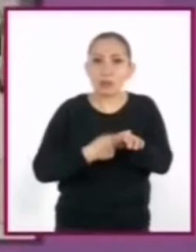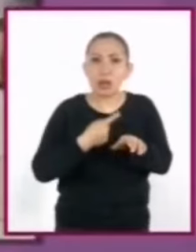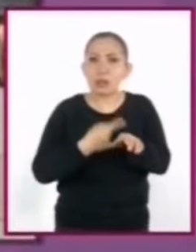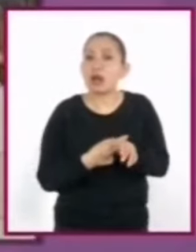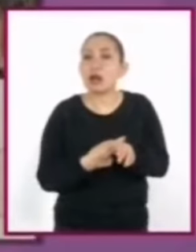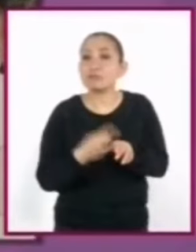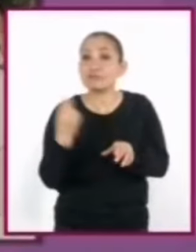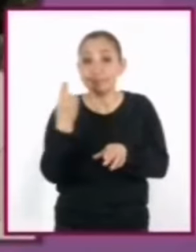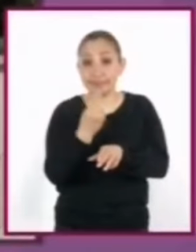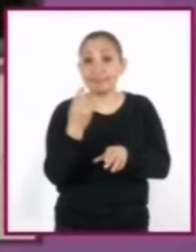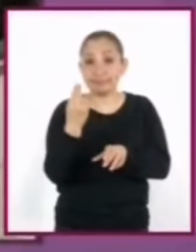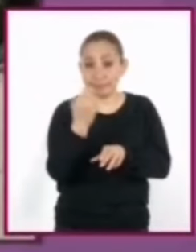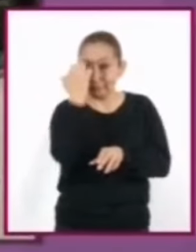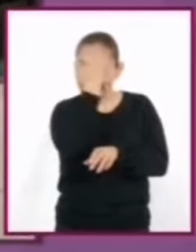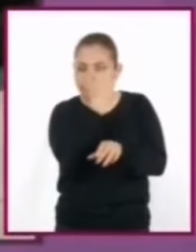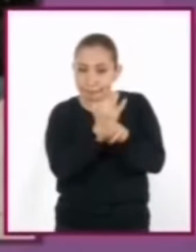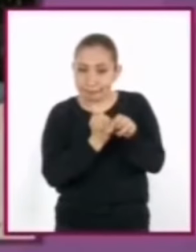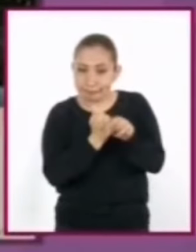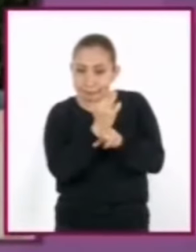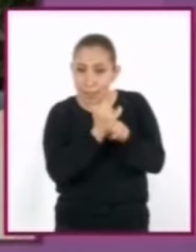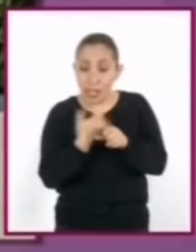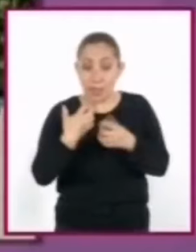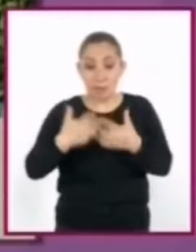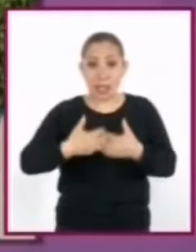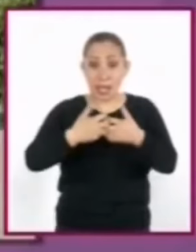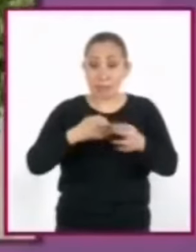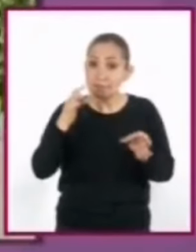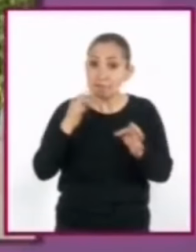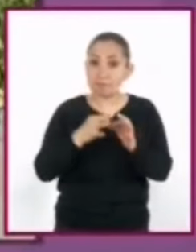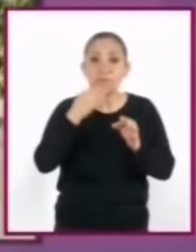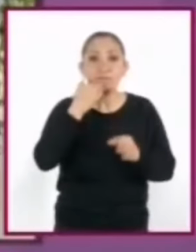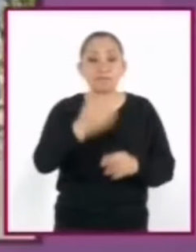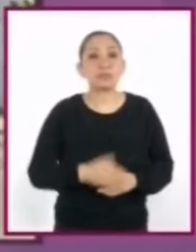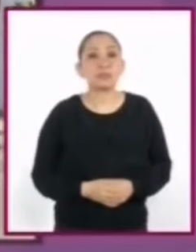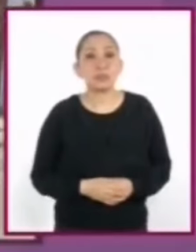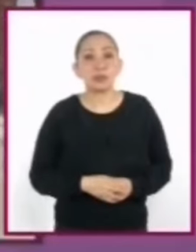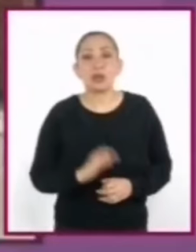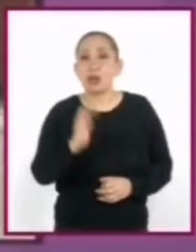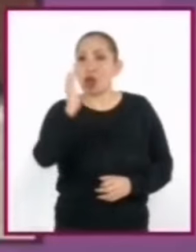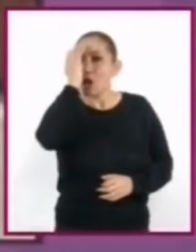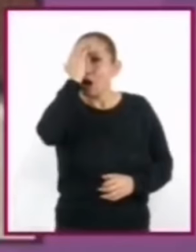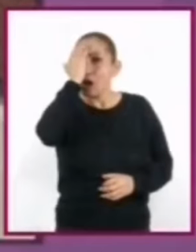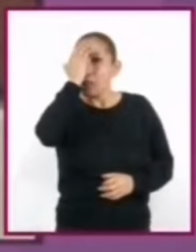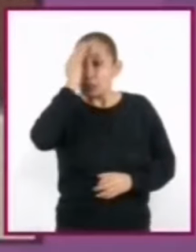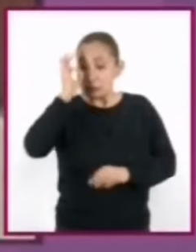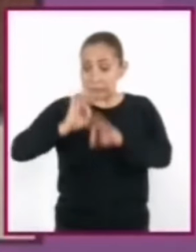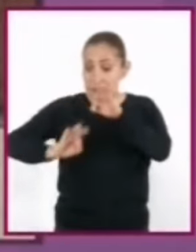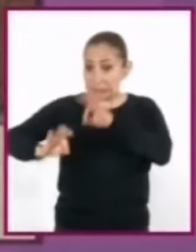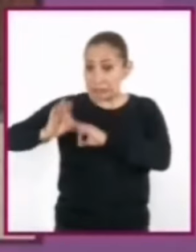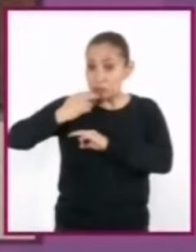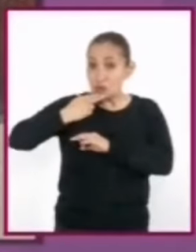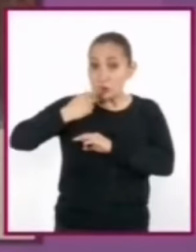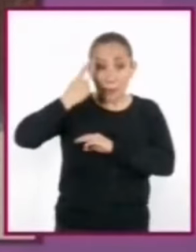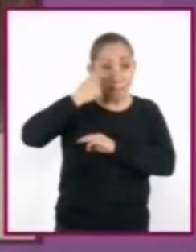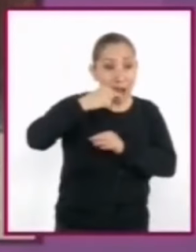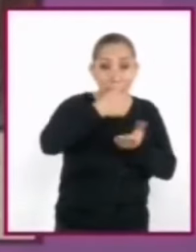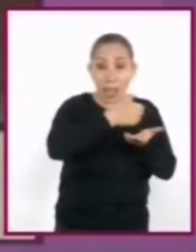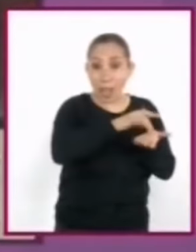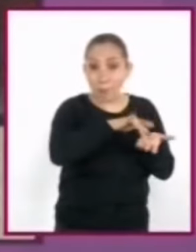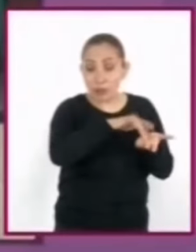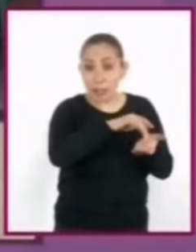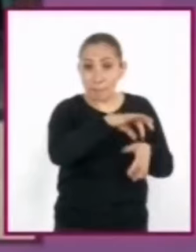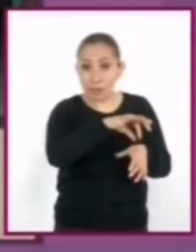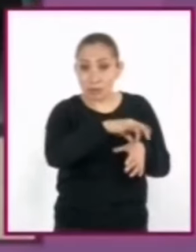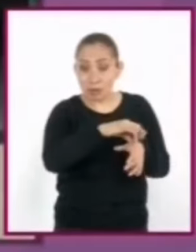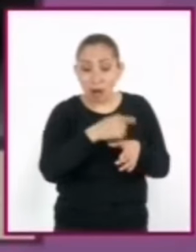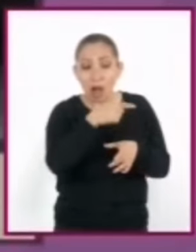enfermedades se necesitan estudios e instrumentos adecuados. Los conocimientos de la física aplicados en la medicina